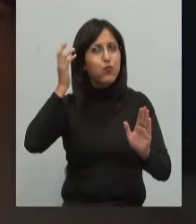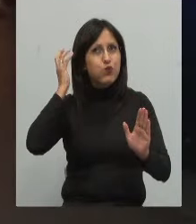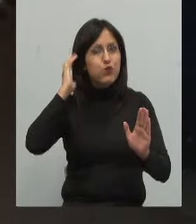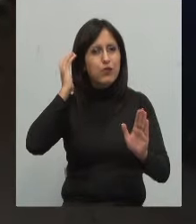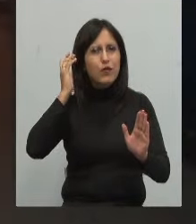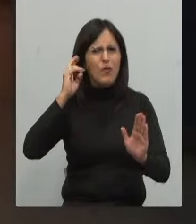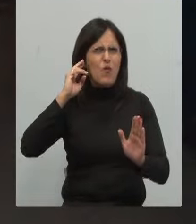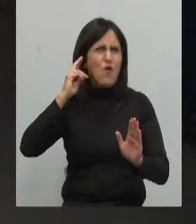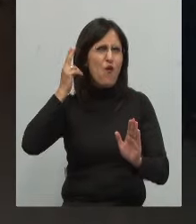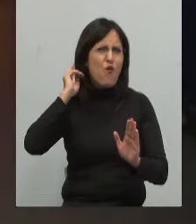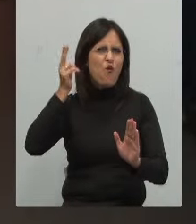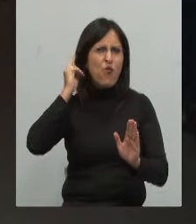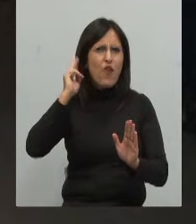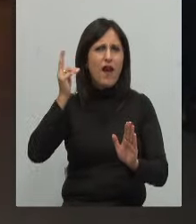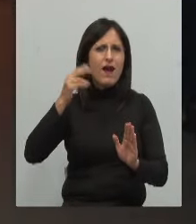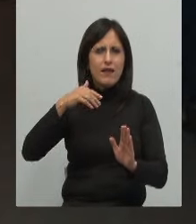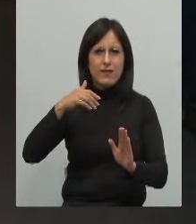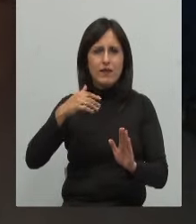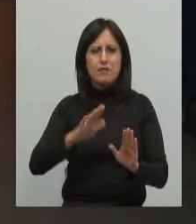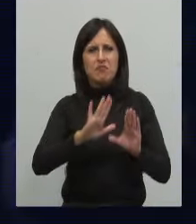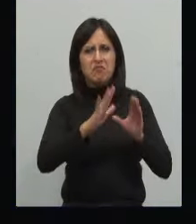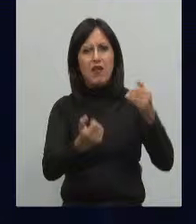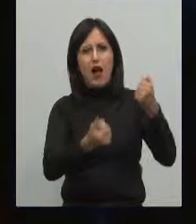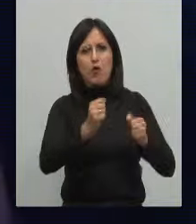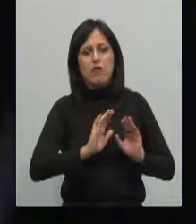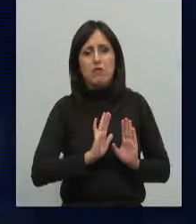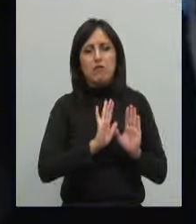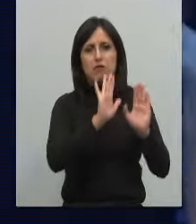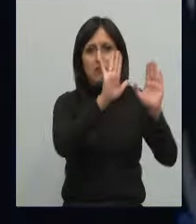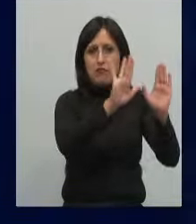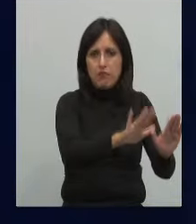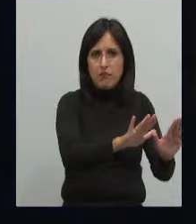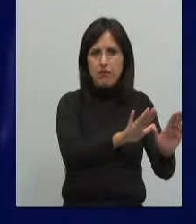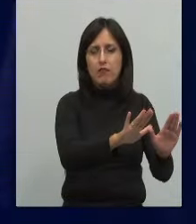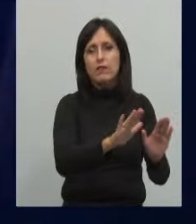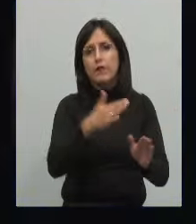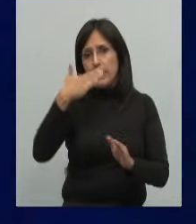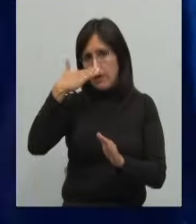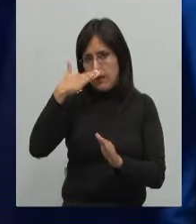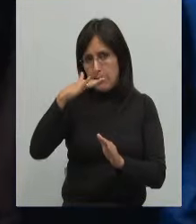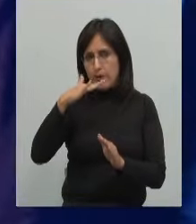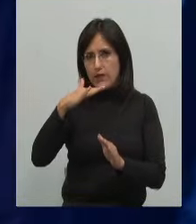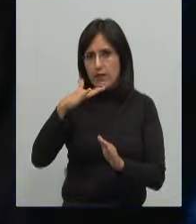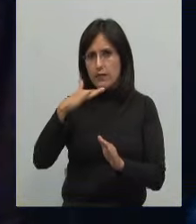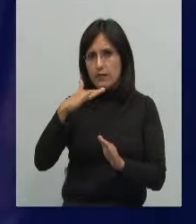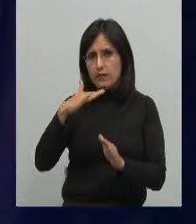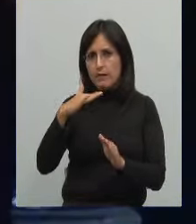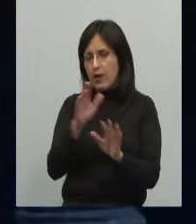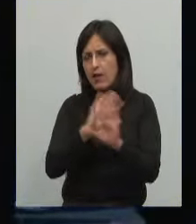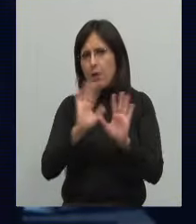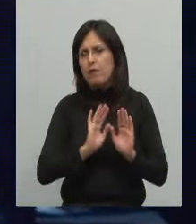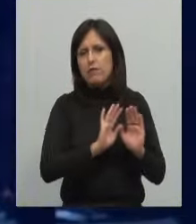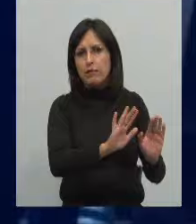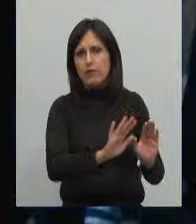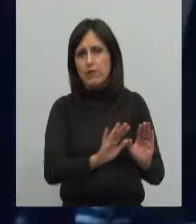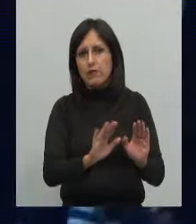abandonaron. Teresa, le pregunto por último, ¿cree que tenía algo de valor por lo cual estas personas decidieron robar